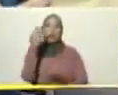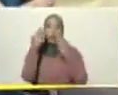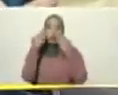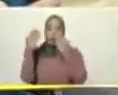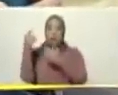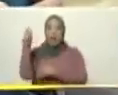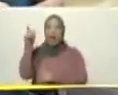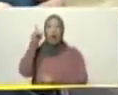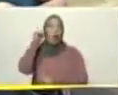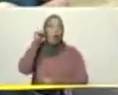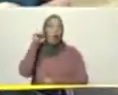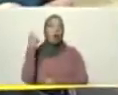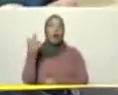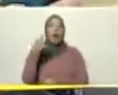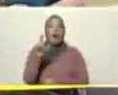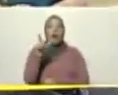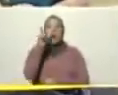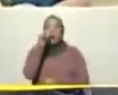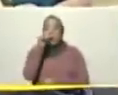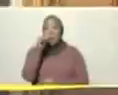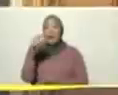Jorge Alberto Arriaza Monserrat.